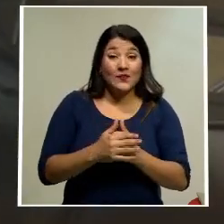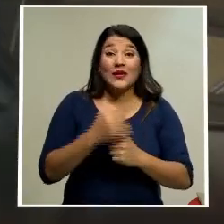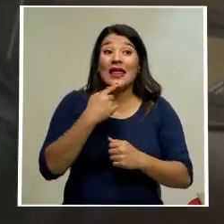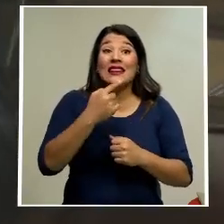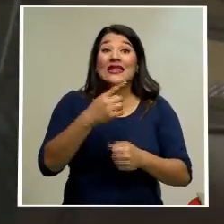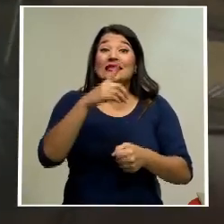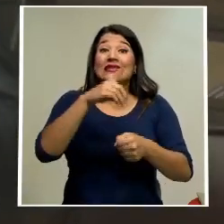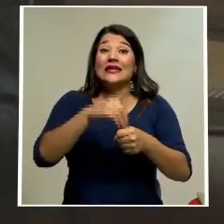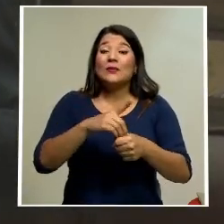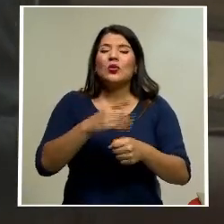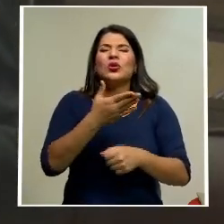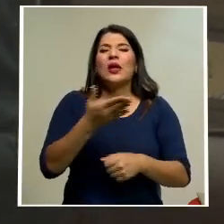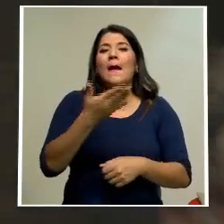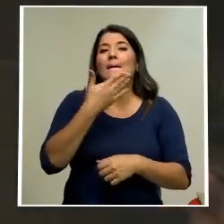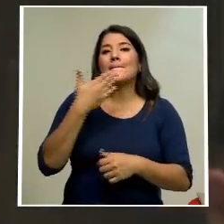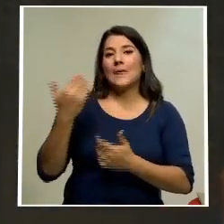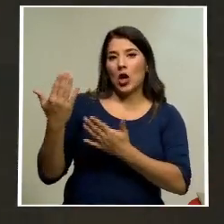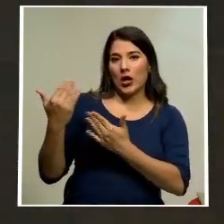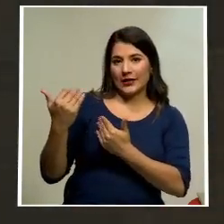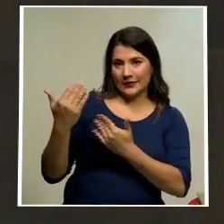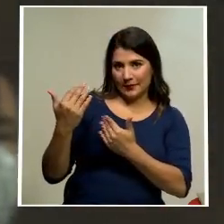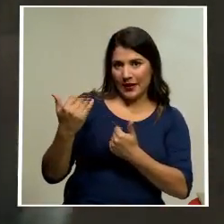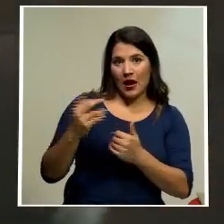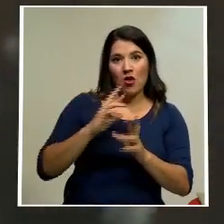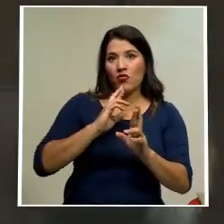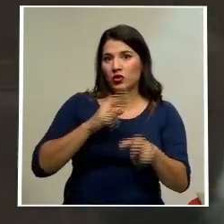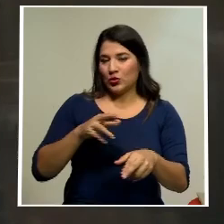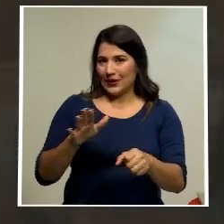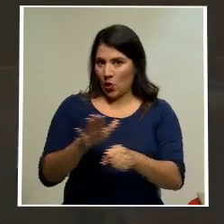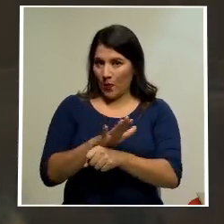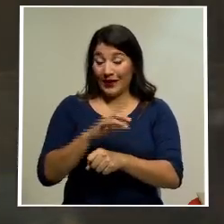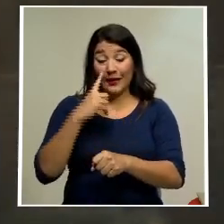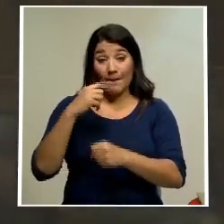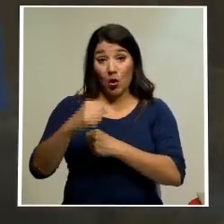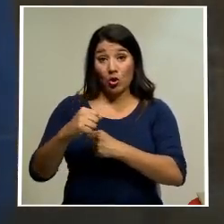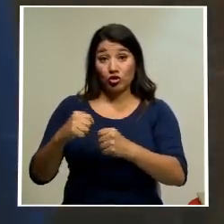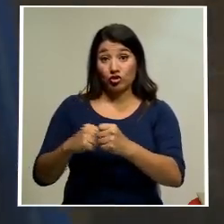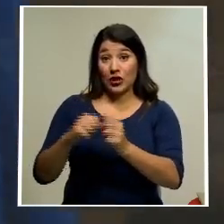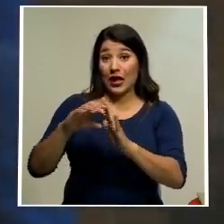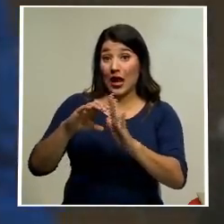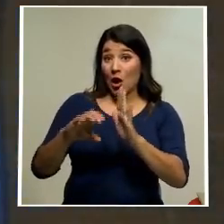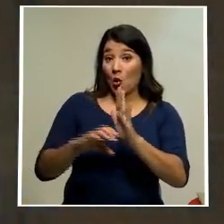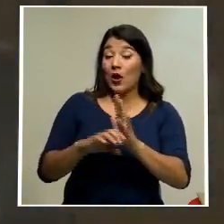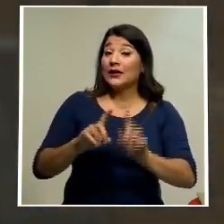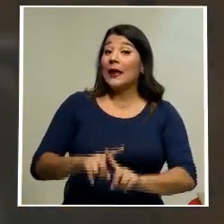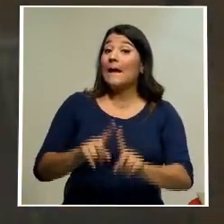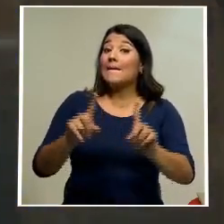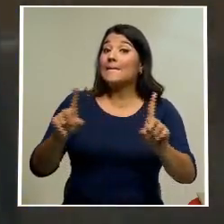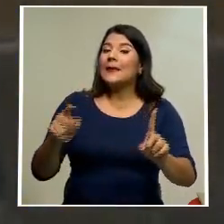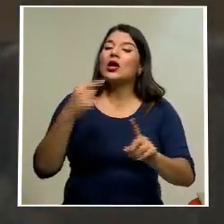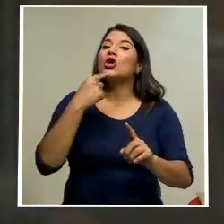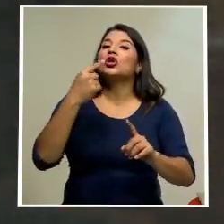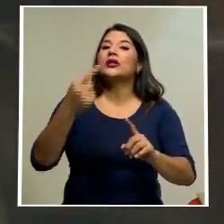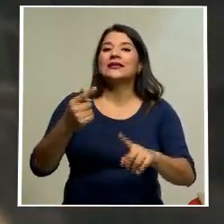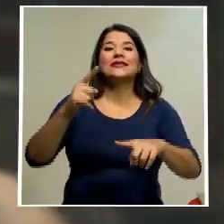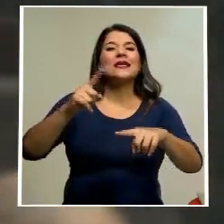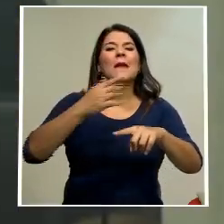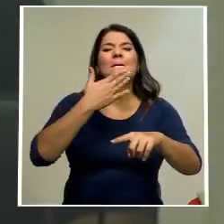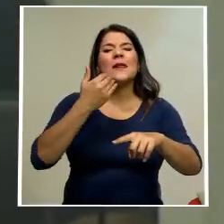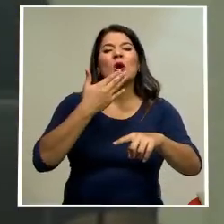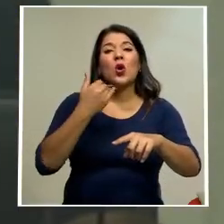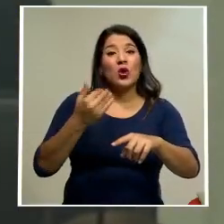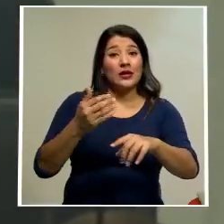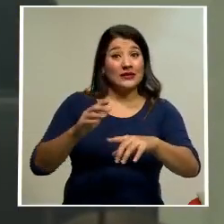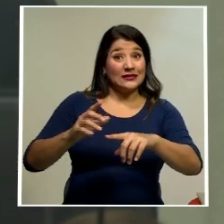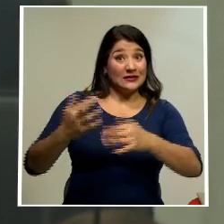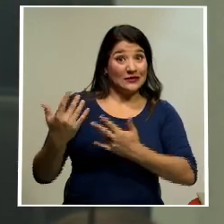que es mejor esperar al fallo en su totalidad. Sin embargo, algunos aseguran que según el avance del proyecto, inclusive